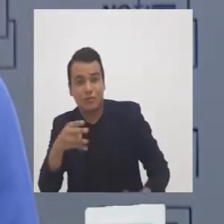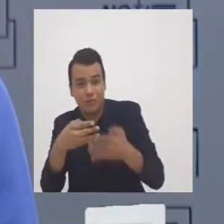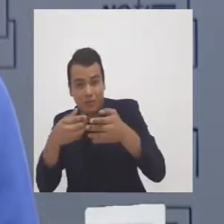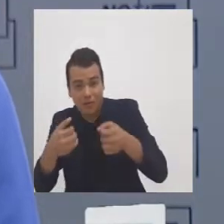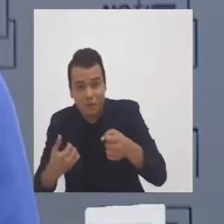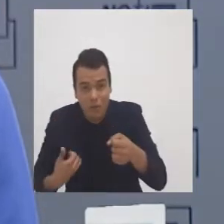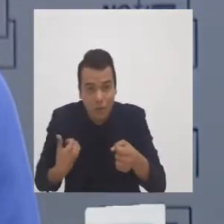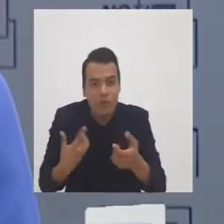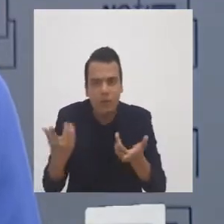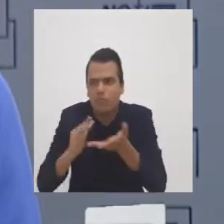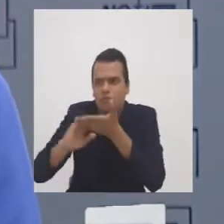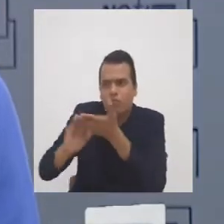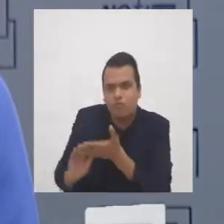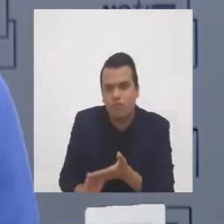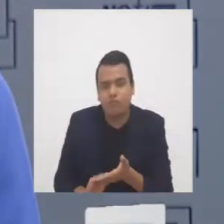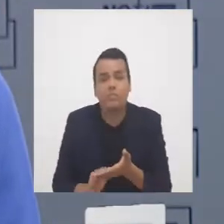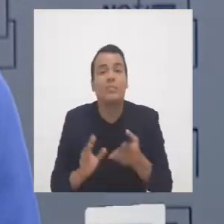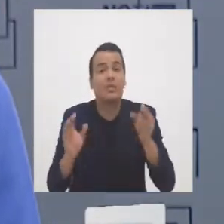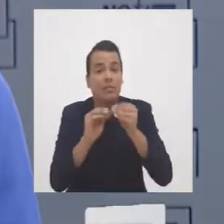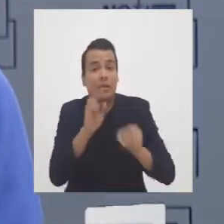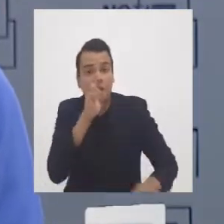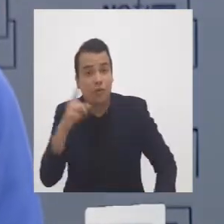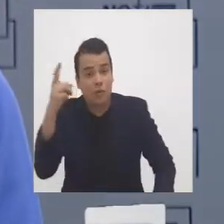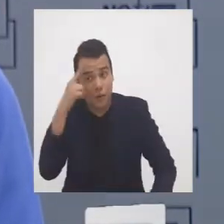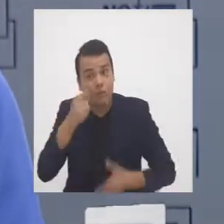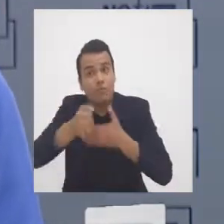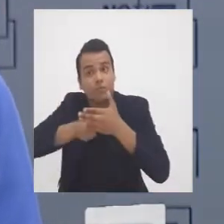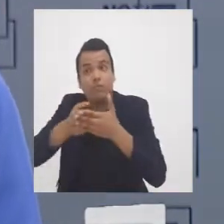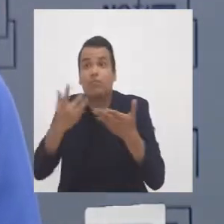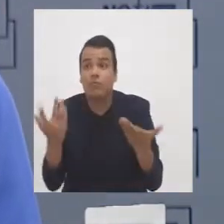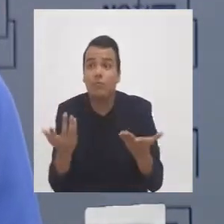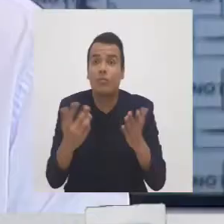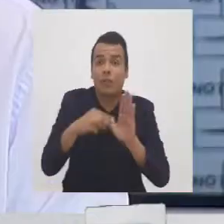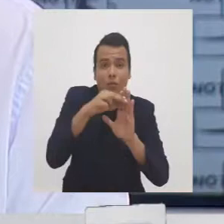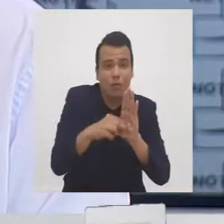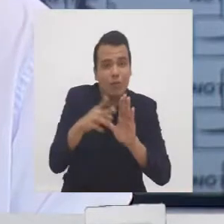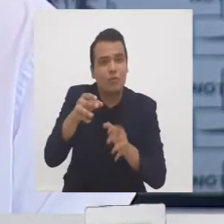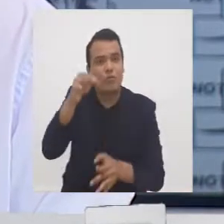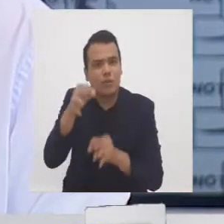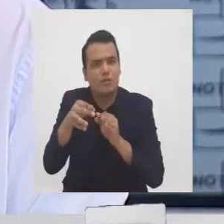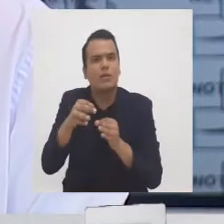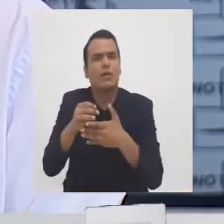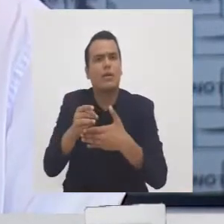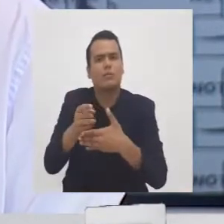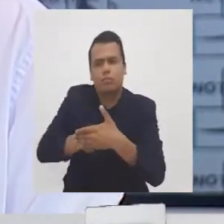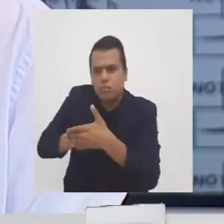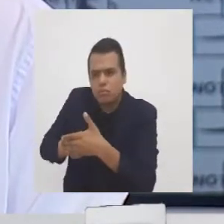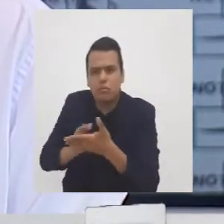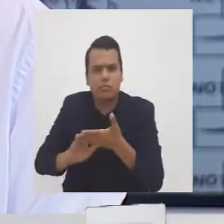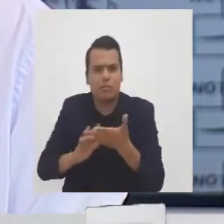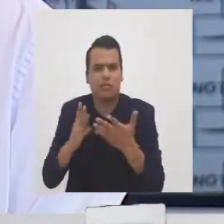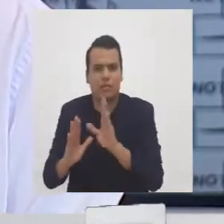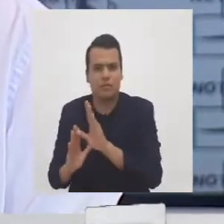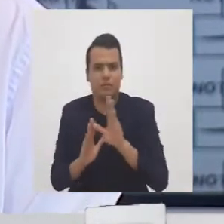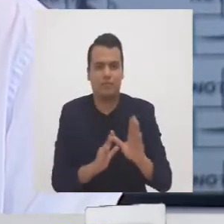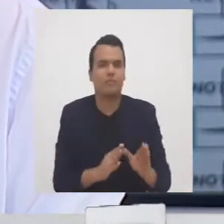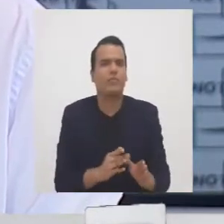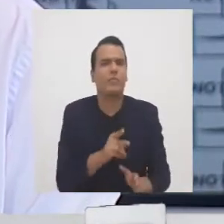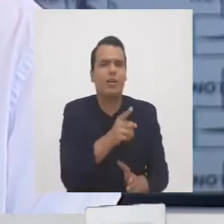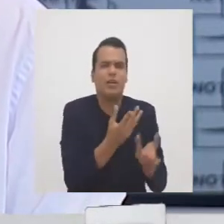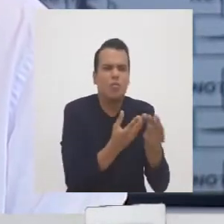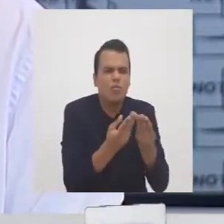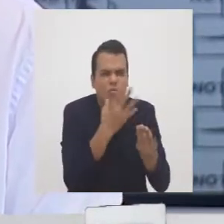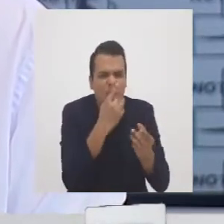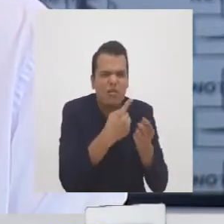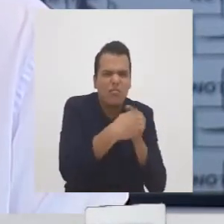que reformarlo y necesitamos trabajar con el gobierno nacional para reformar el sistema de justicia. Con oportunidades vamos a acabar con